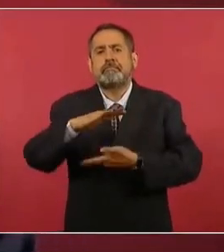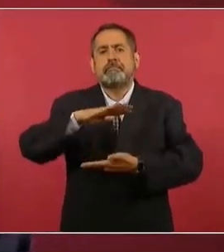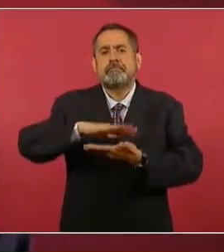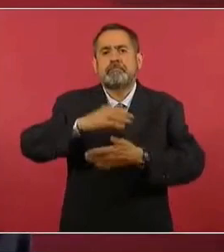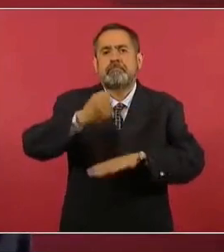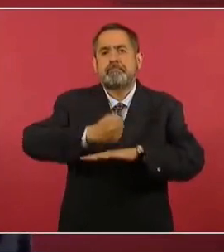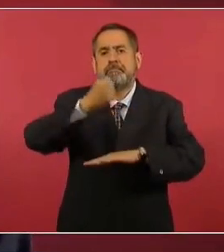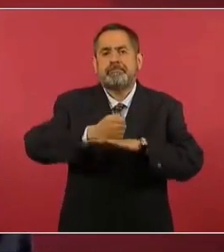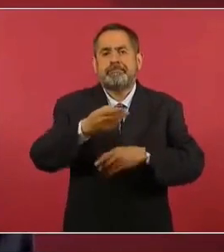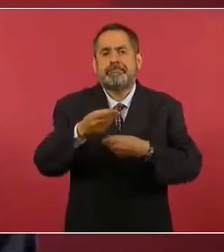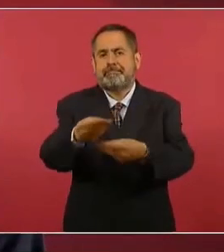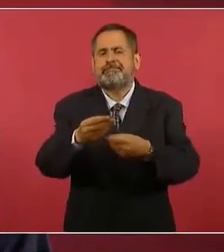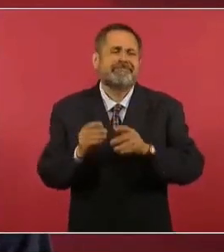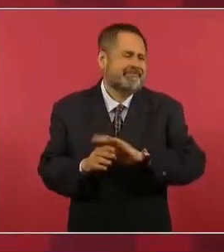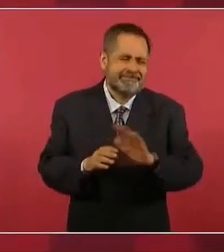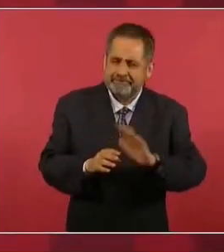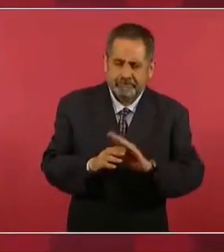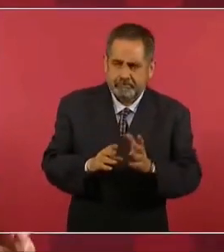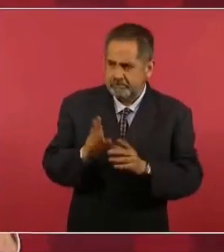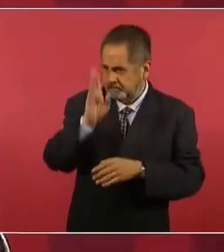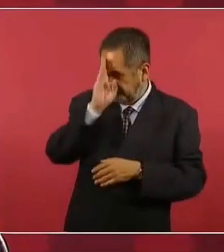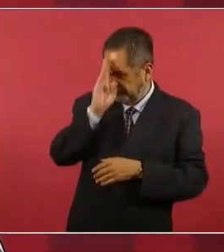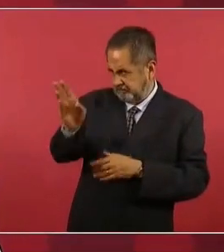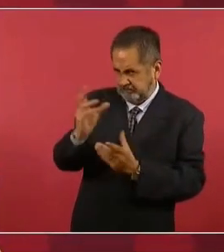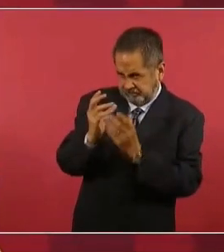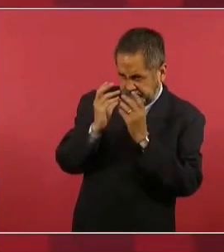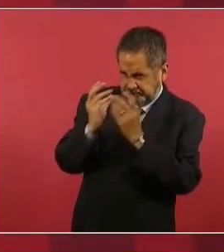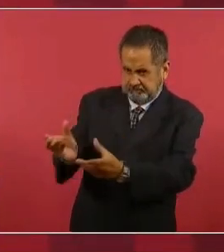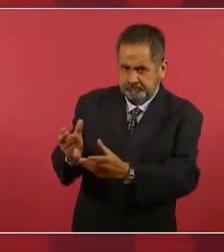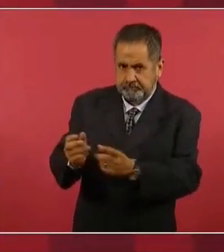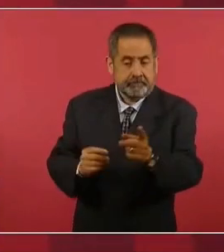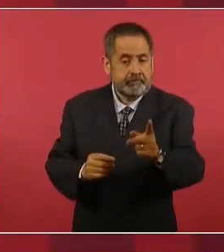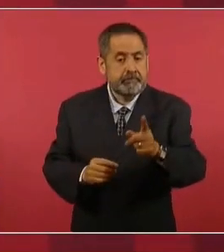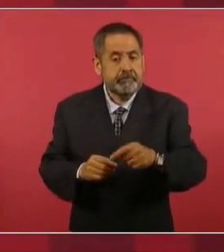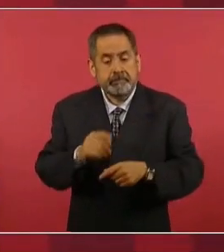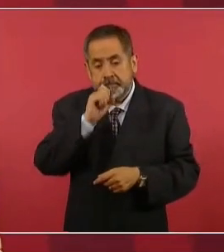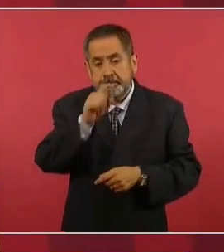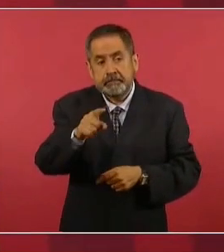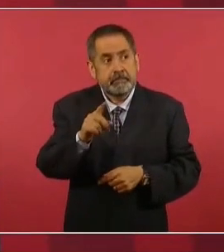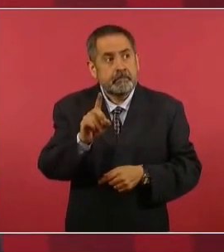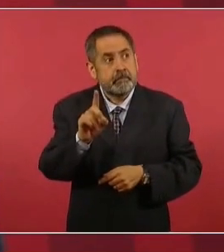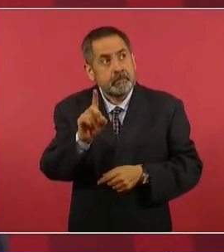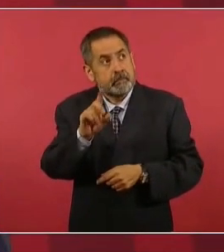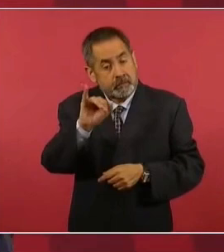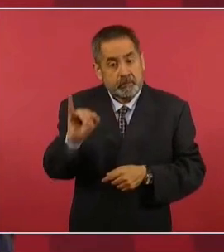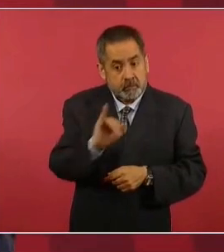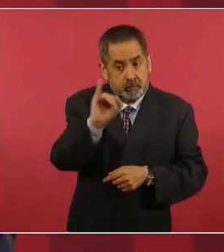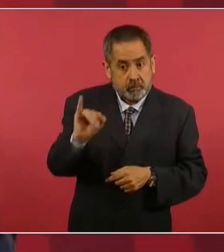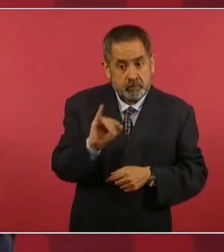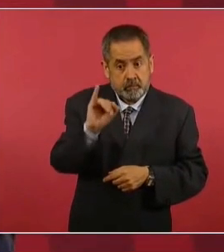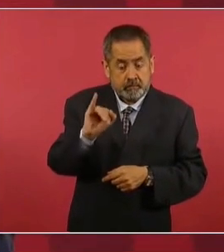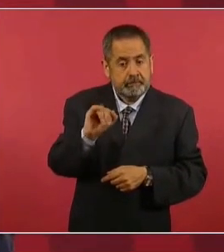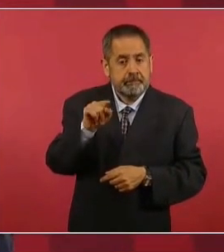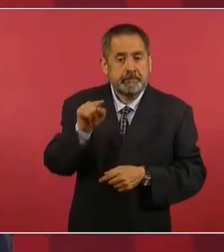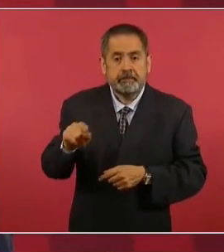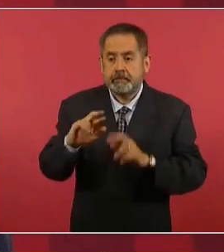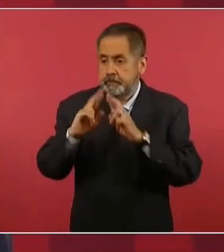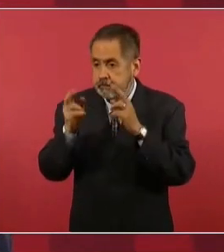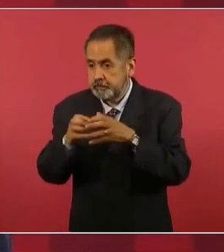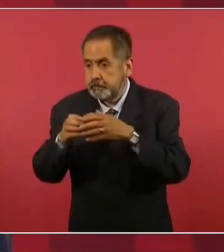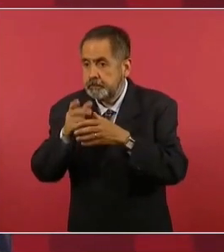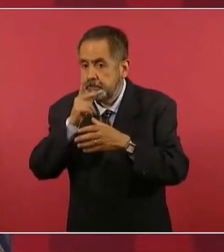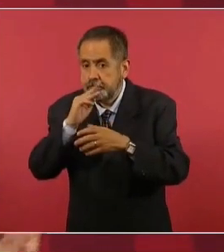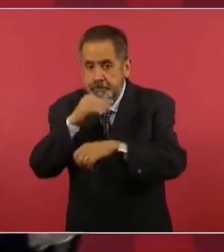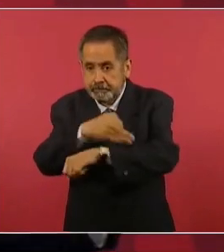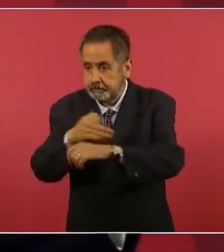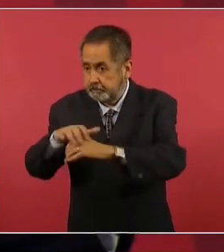pero tan tienen acceso el GEI a esta información que el propio jueves, después de la reunión con los padres y madres de